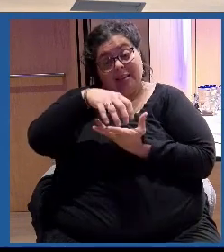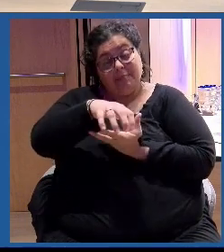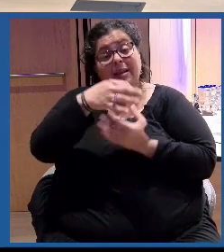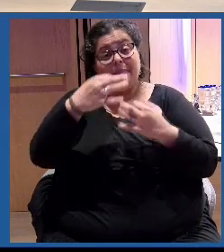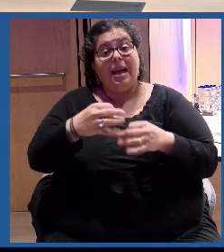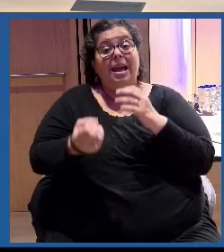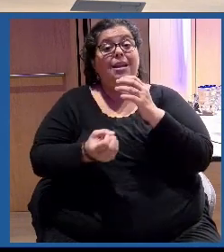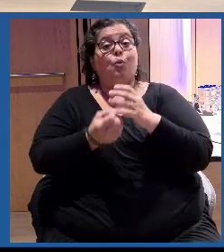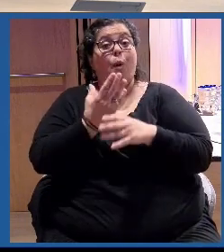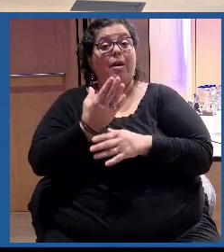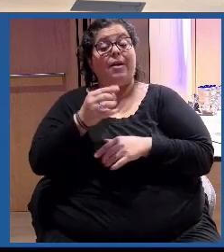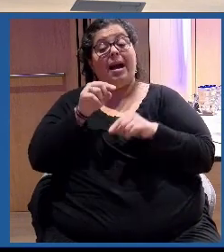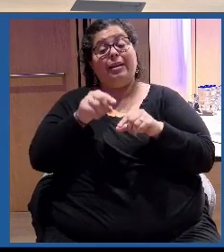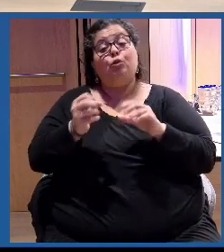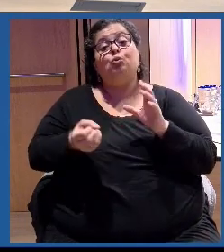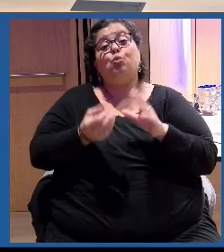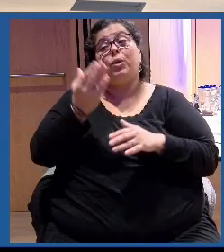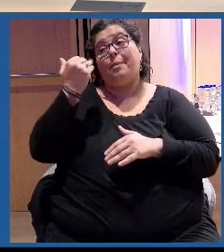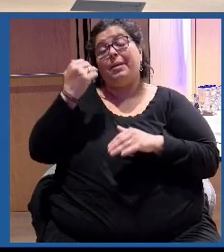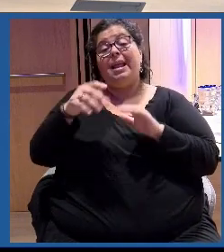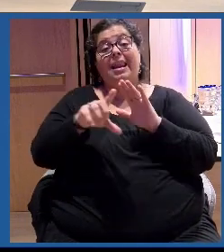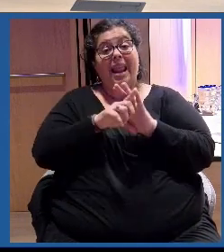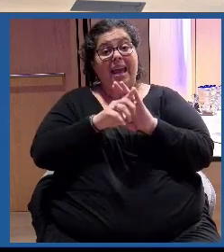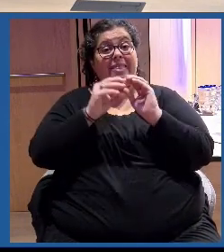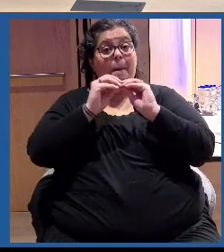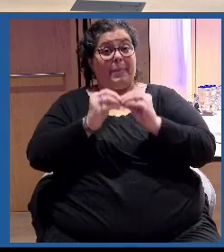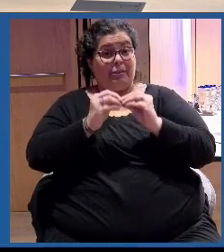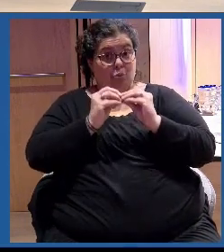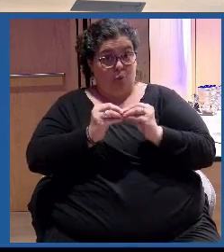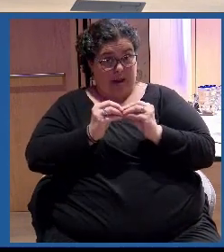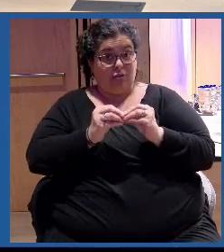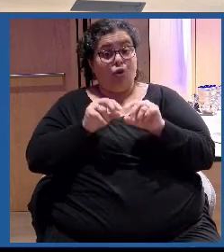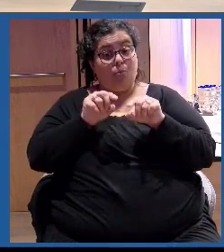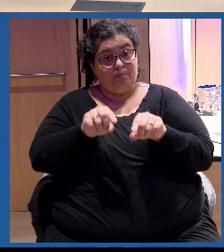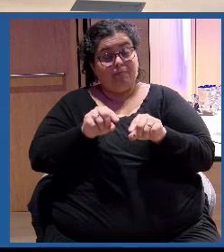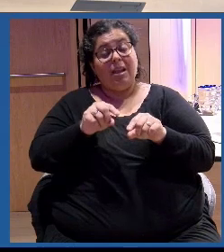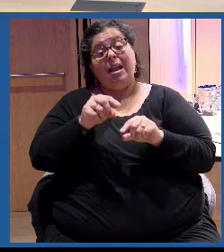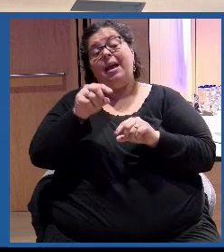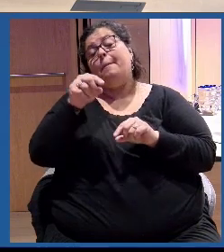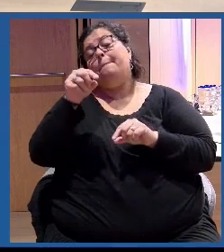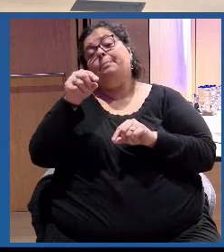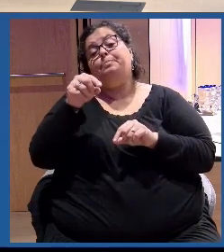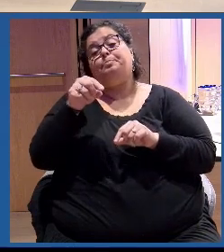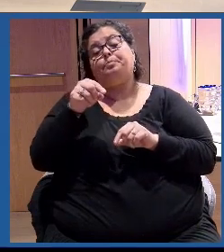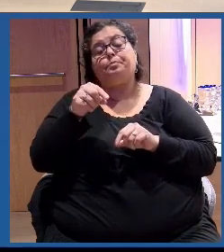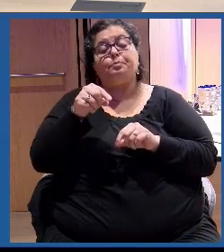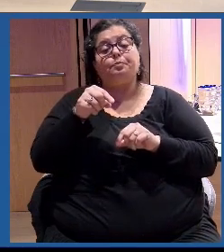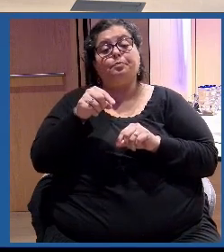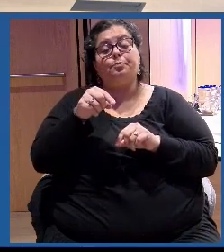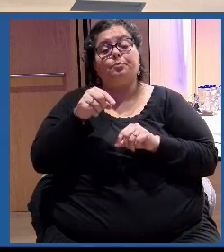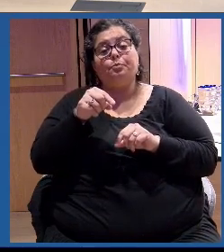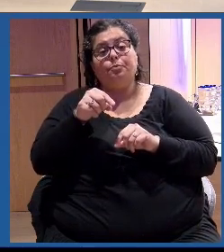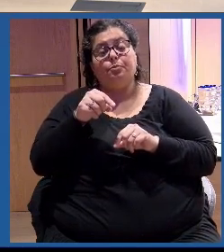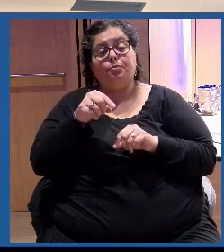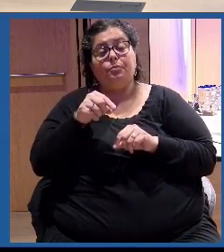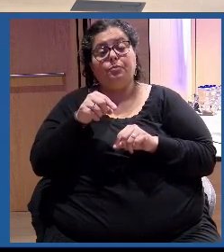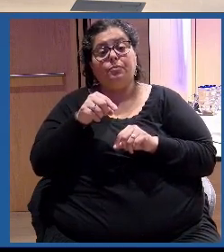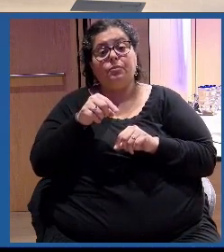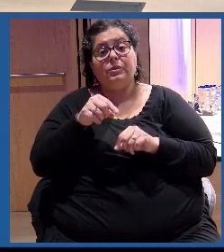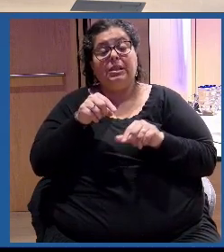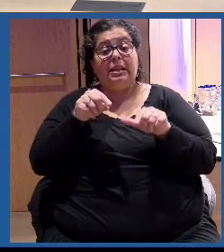surge a partir de la Ley de Presupuesto, la 19924, en su artículo 510, y